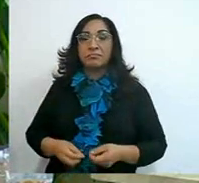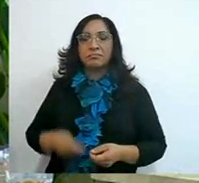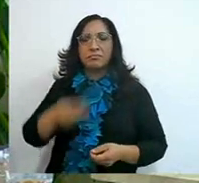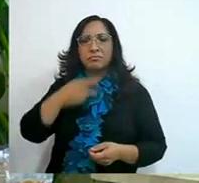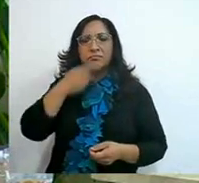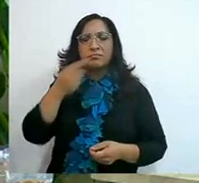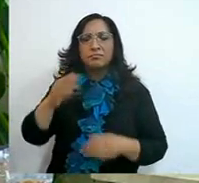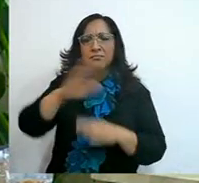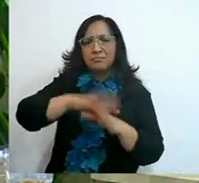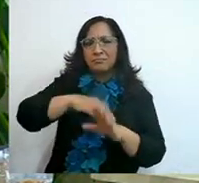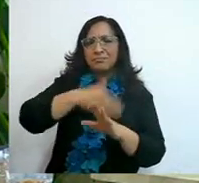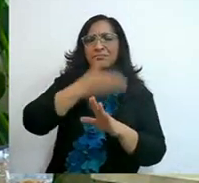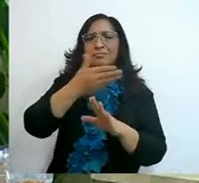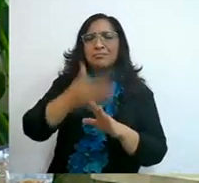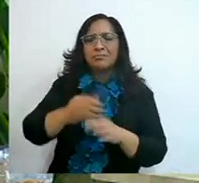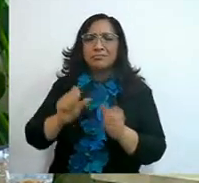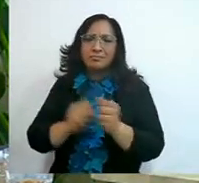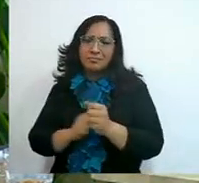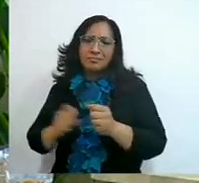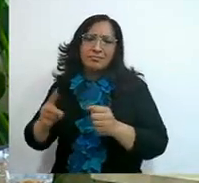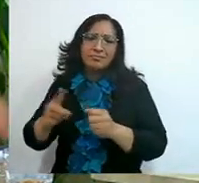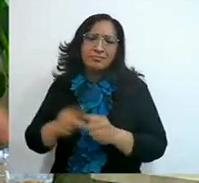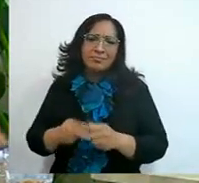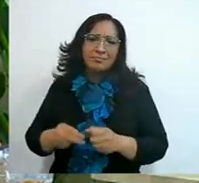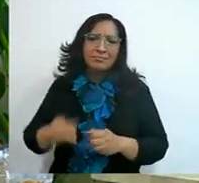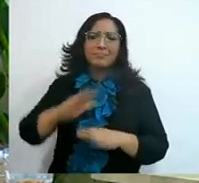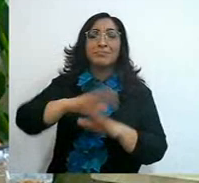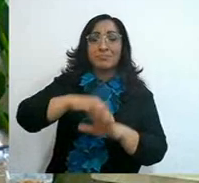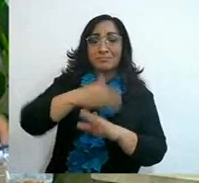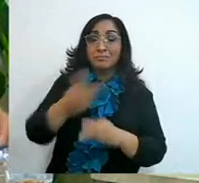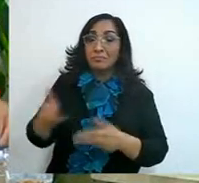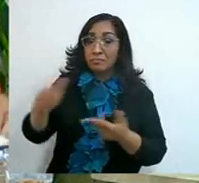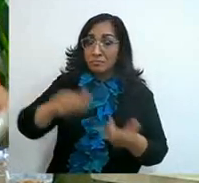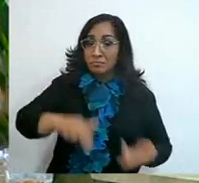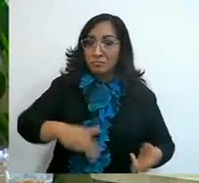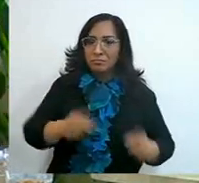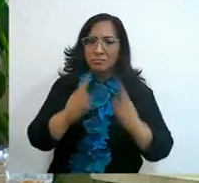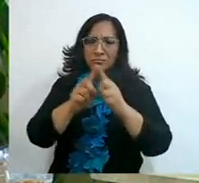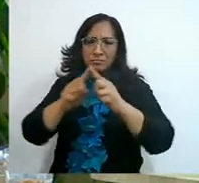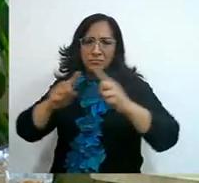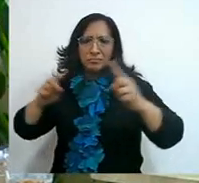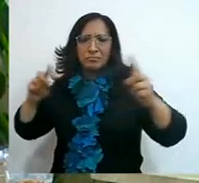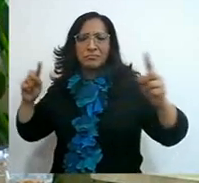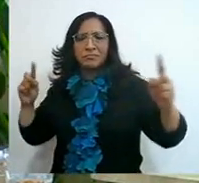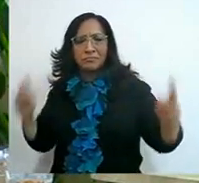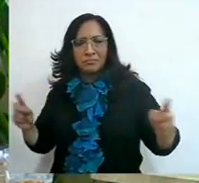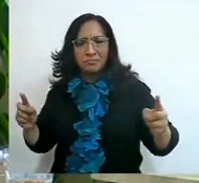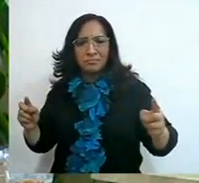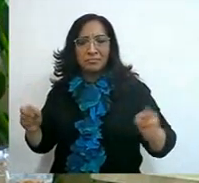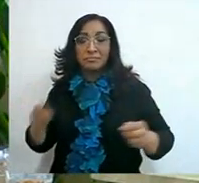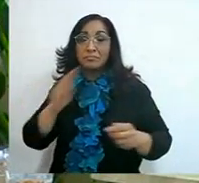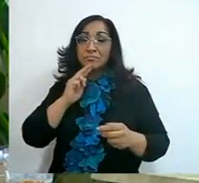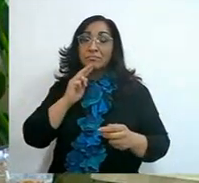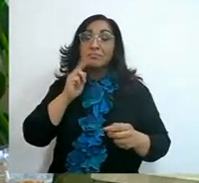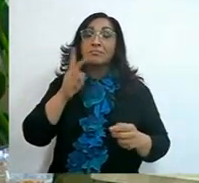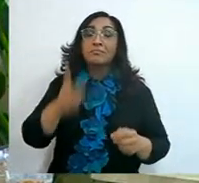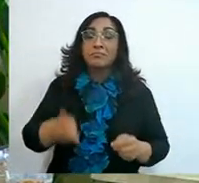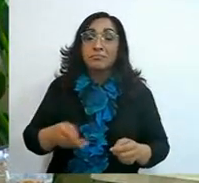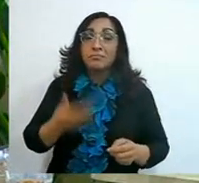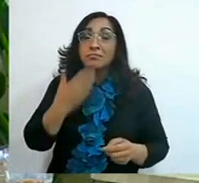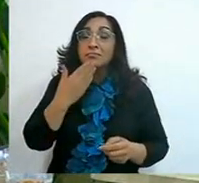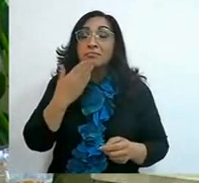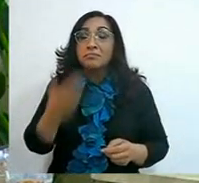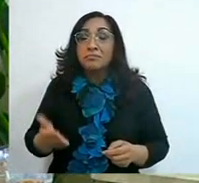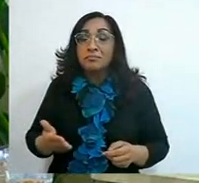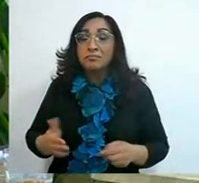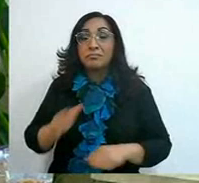difamación separa a los mejores amigos. Creo que es el Proverbios 16, 28.